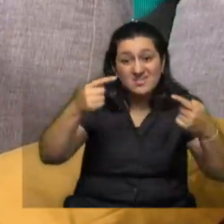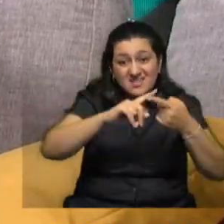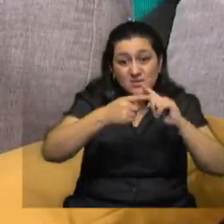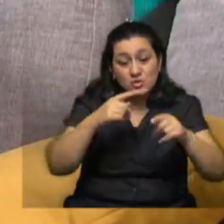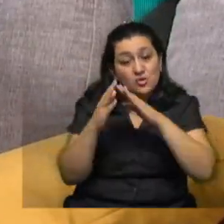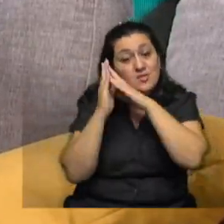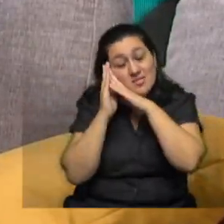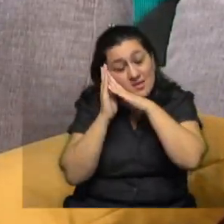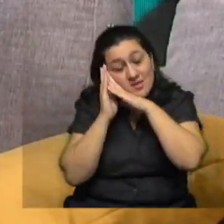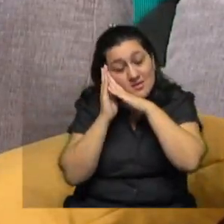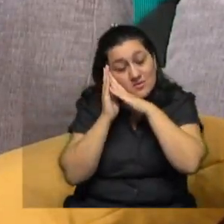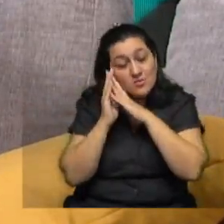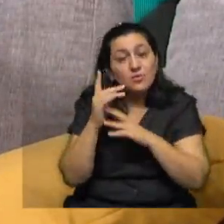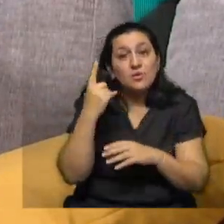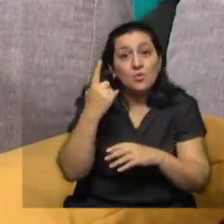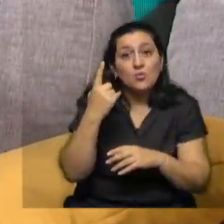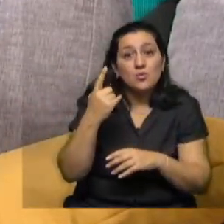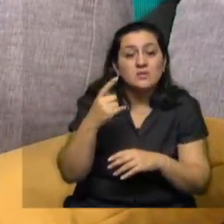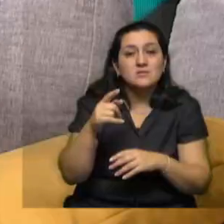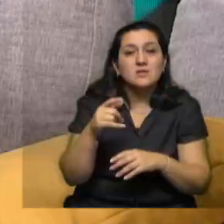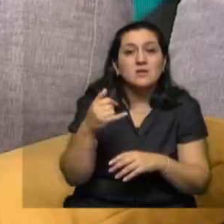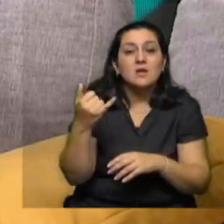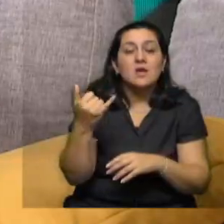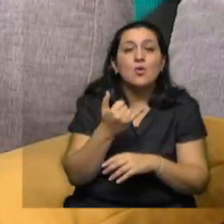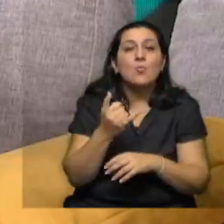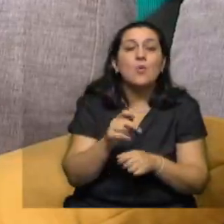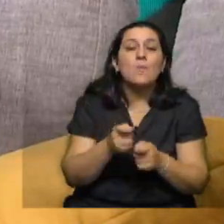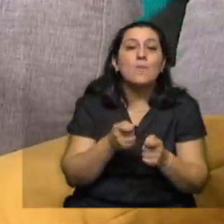vamos a tomar uno, que es de los más importantes, se llama posición de control.